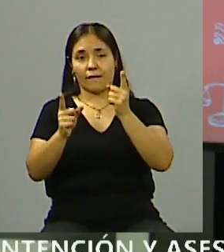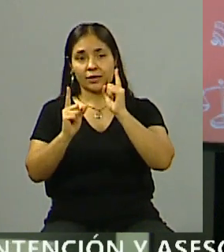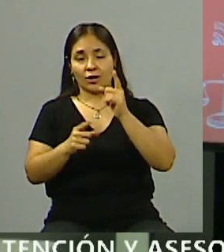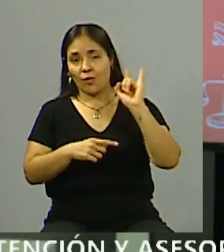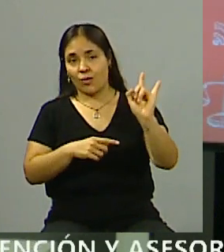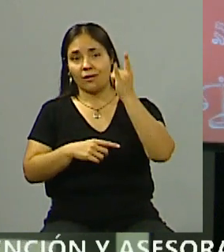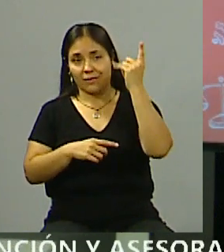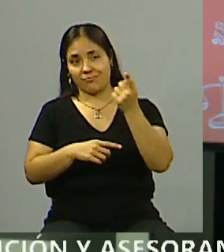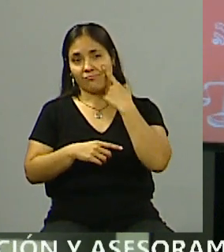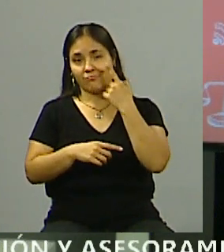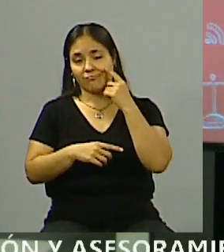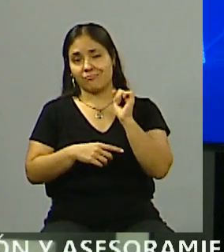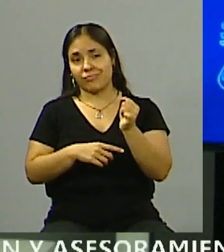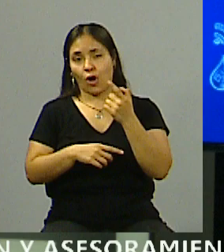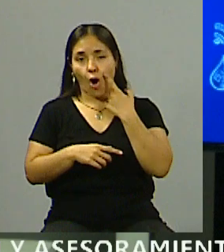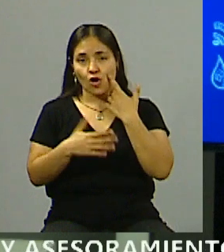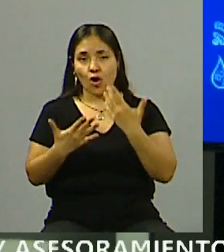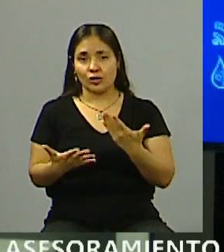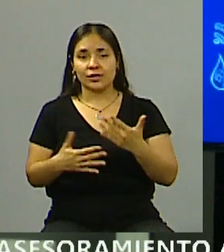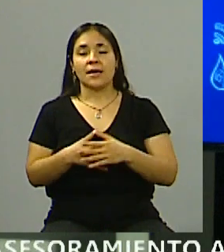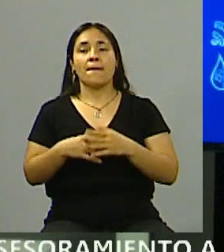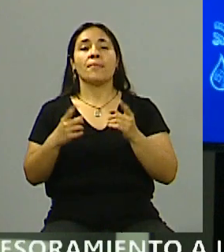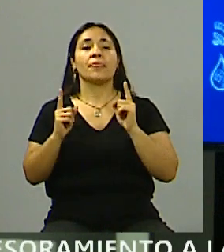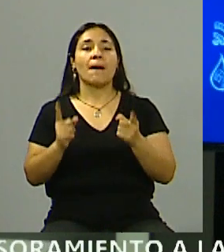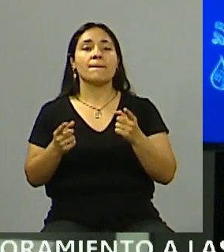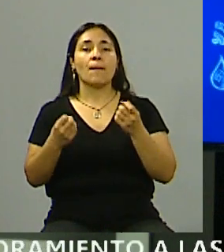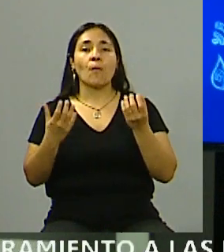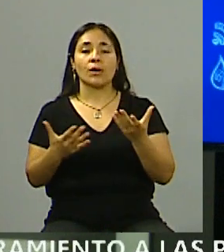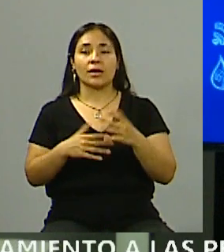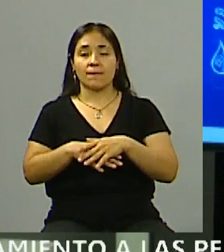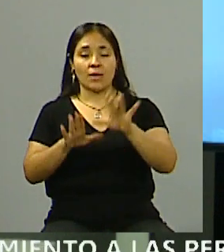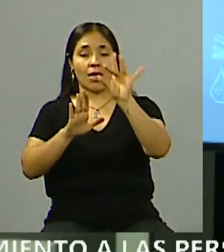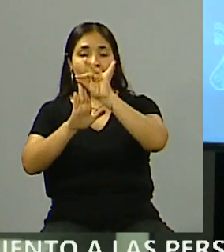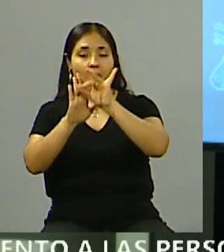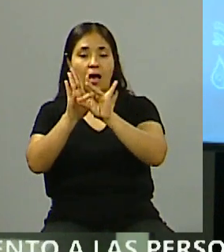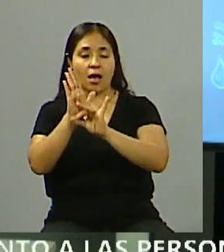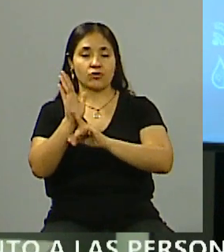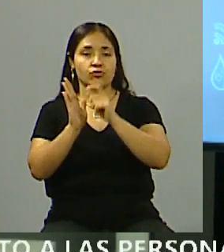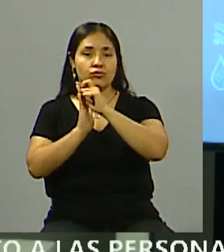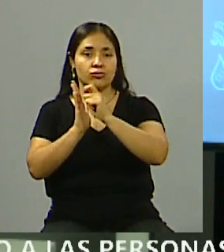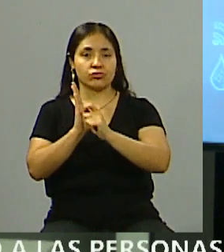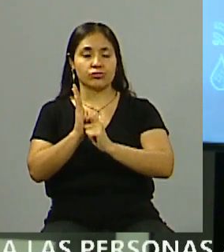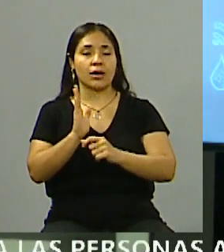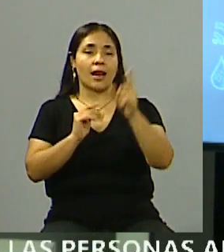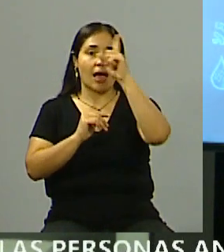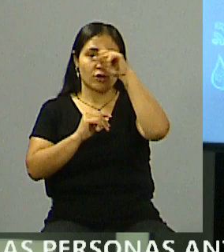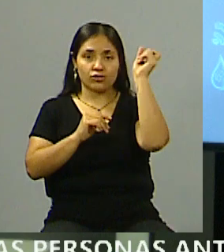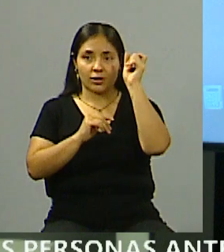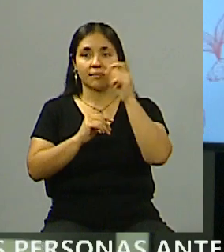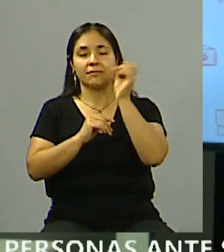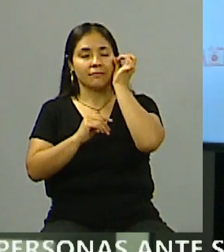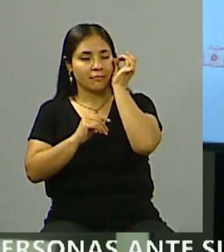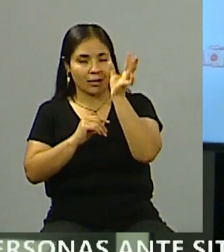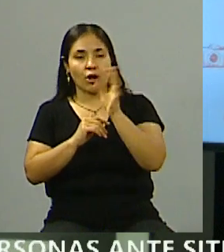universitarias. Pero también porque los datos que veíamos que se estaban produciendo eran a nivel nacional, perdón, a